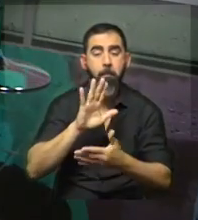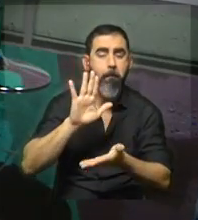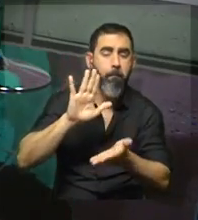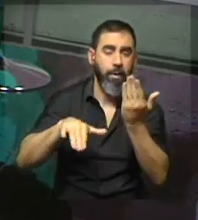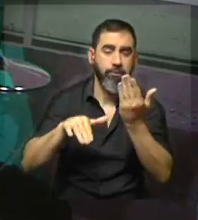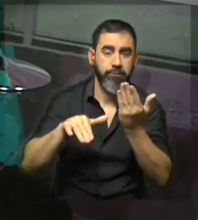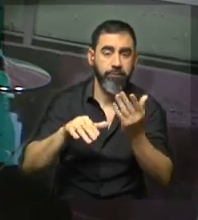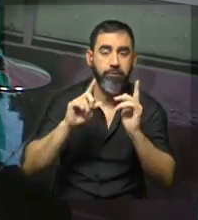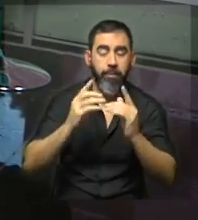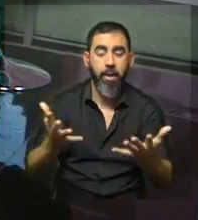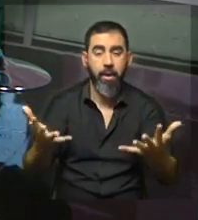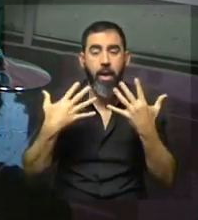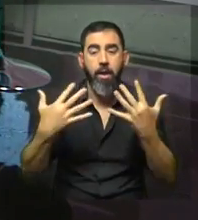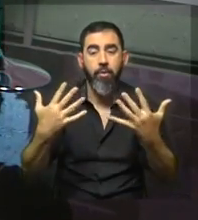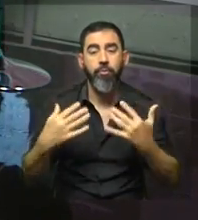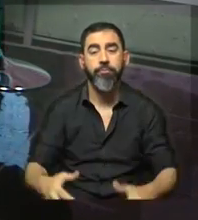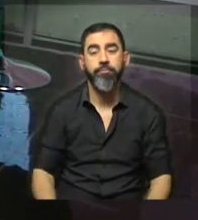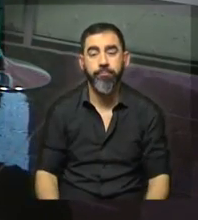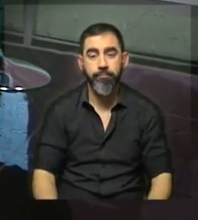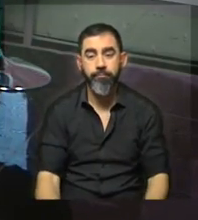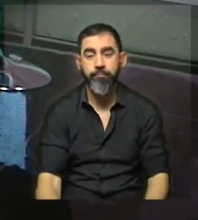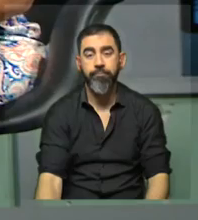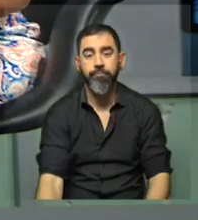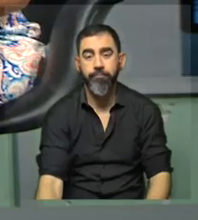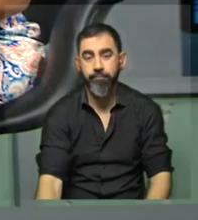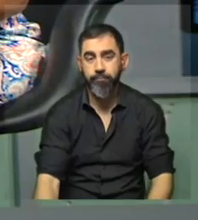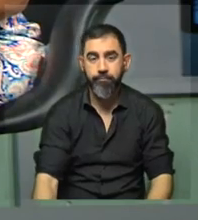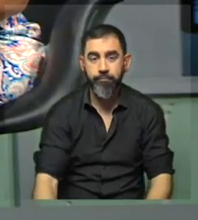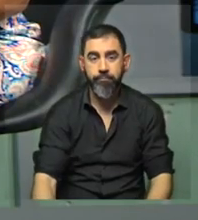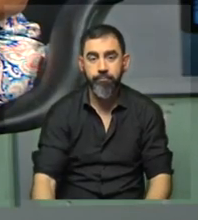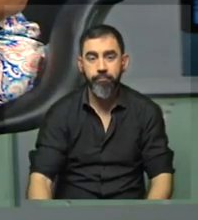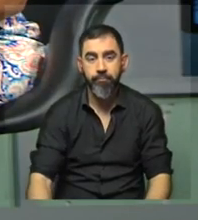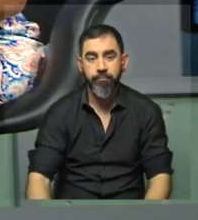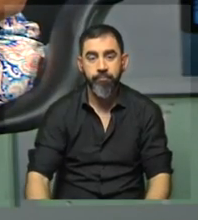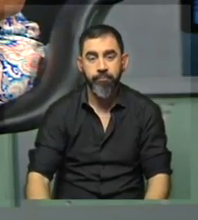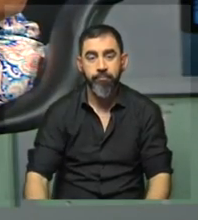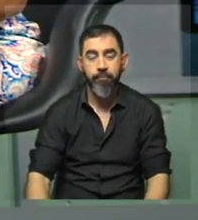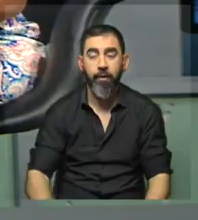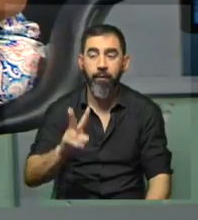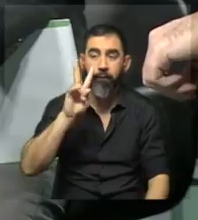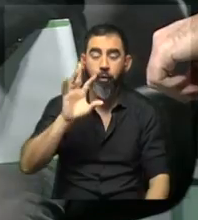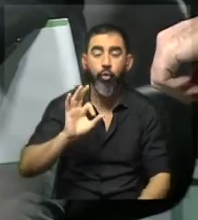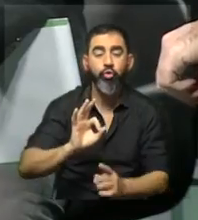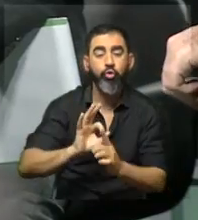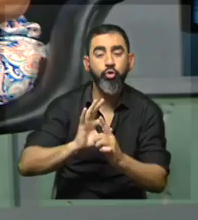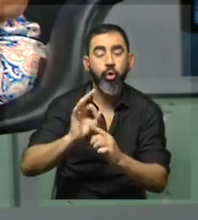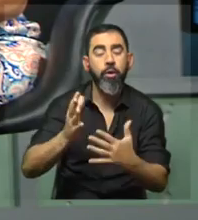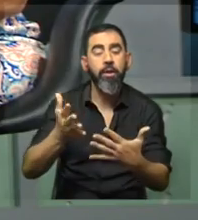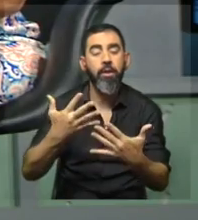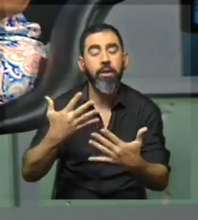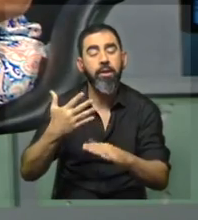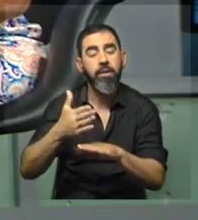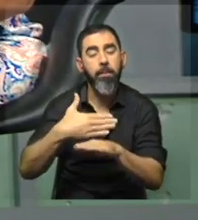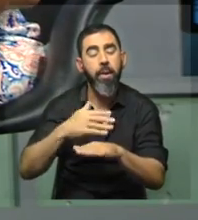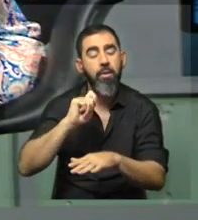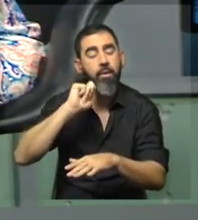¿En serio? Y sí, yo no me puedo sacar esta sonrisa. Muy bien. Porque sí, está divino. Ver el sol tan temprano, me encanta. Ya nos despertamos. Nosotros